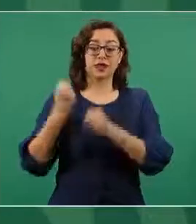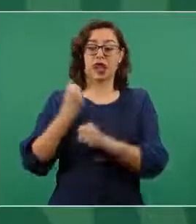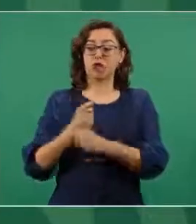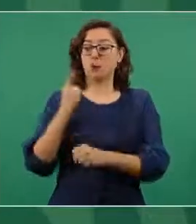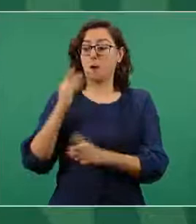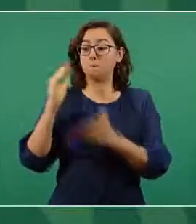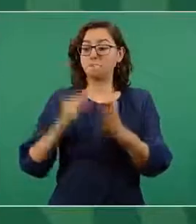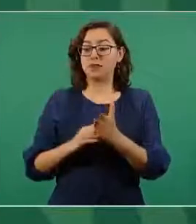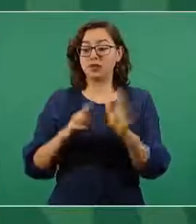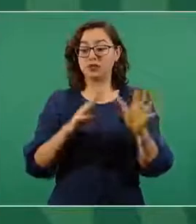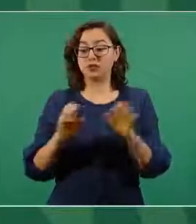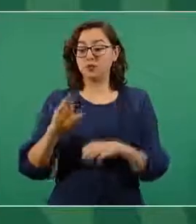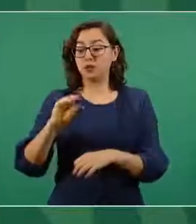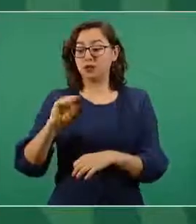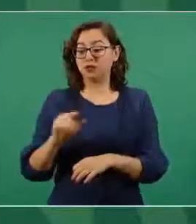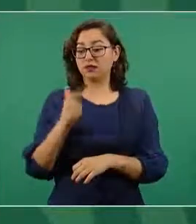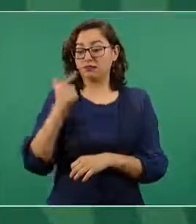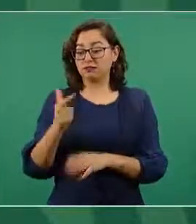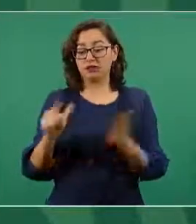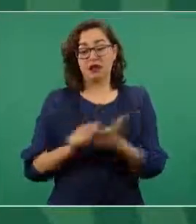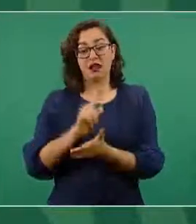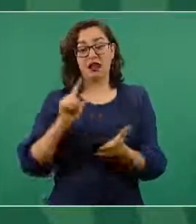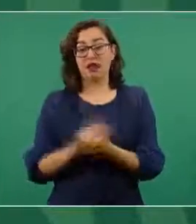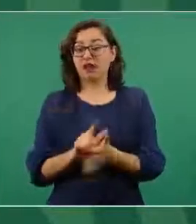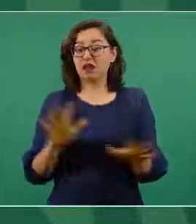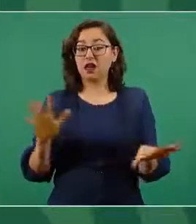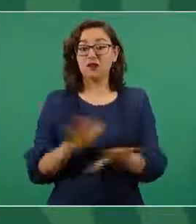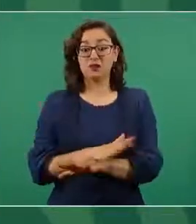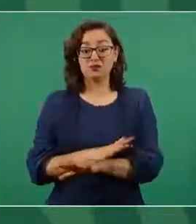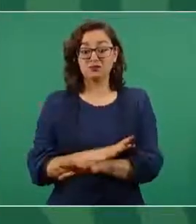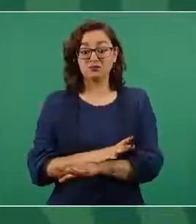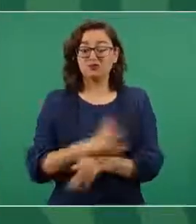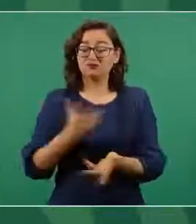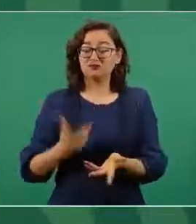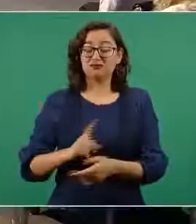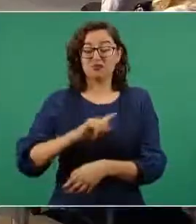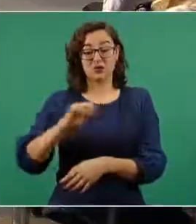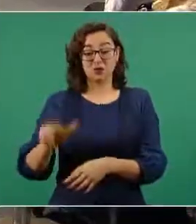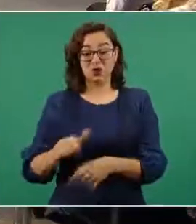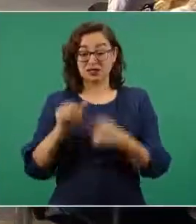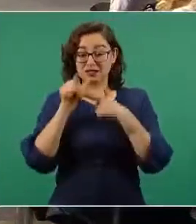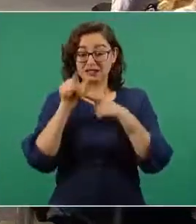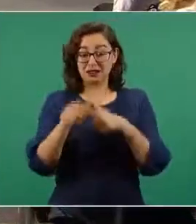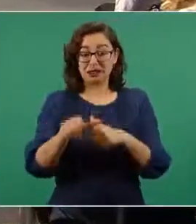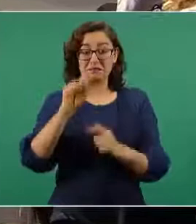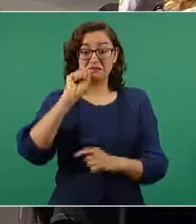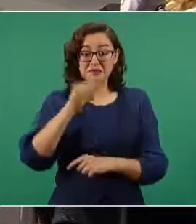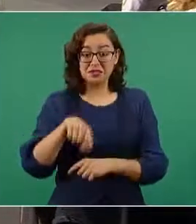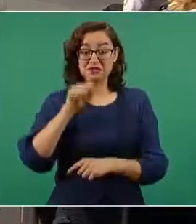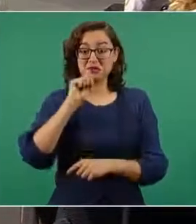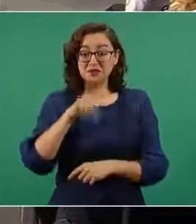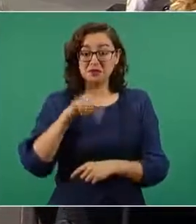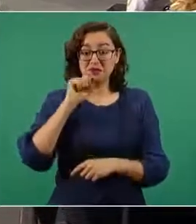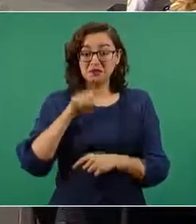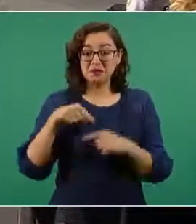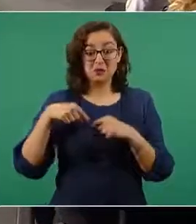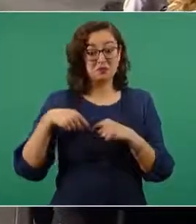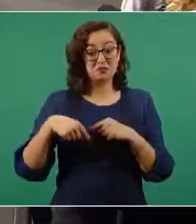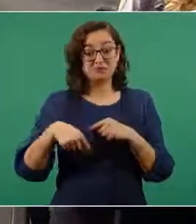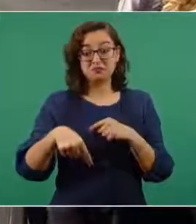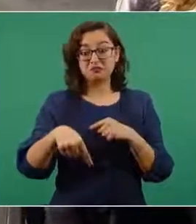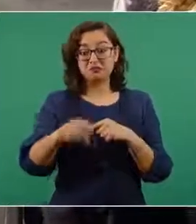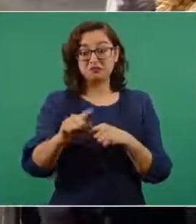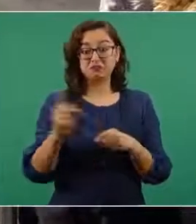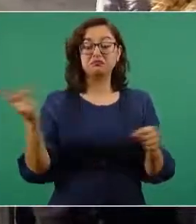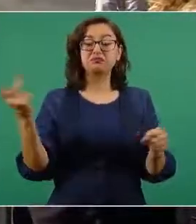97 y se continuaba, al jubilarse un trabajador con esa reforma